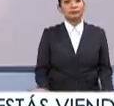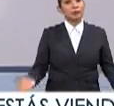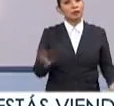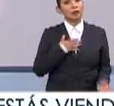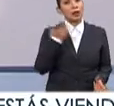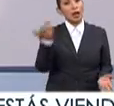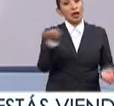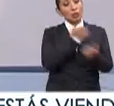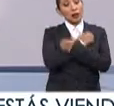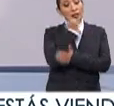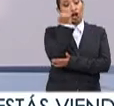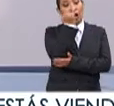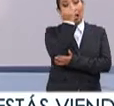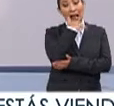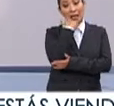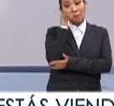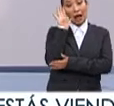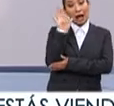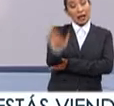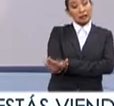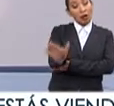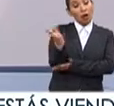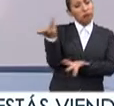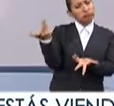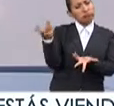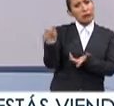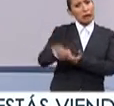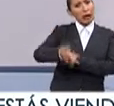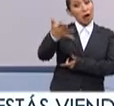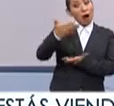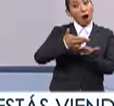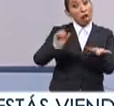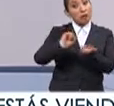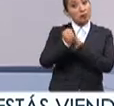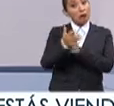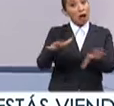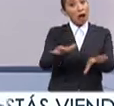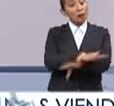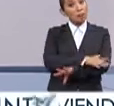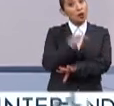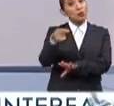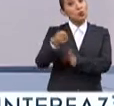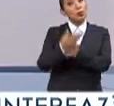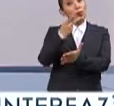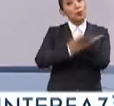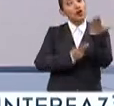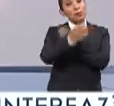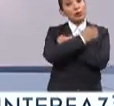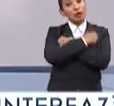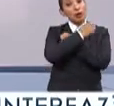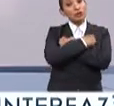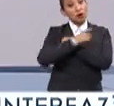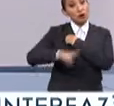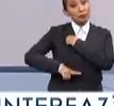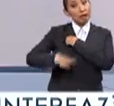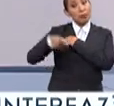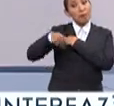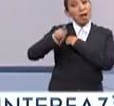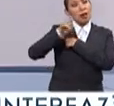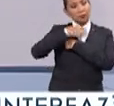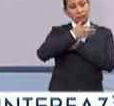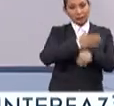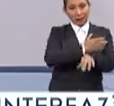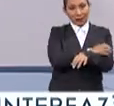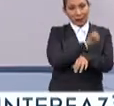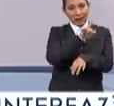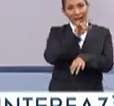y bueno la educación preescolar en alemania suele ser costosa ahora la situación cambiará con un programa de educación pública pero tiene porque mi